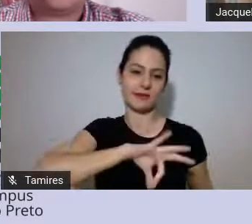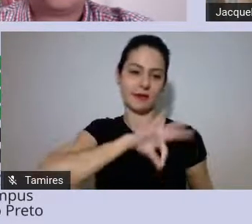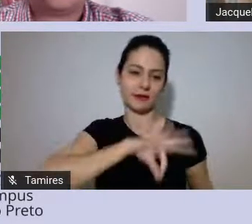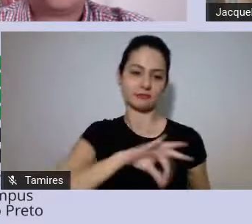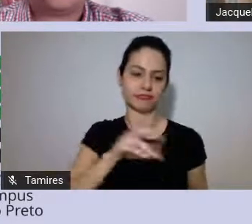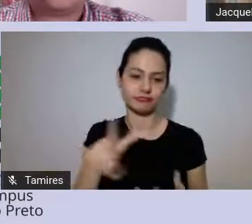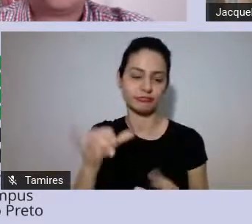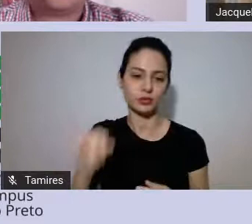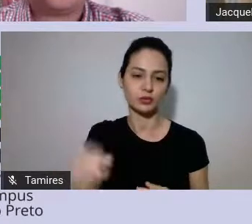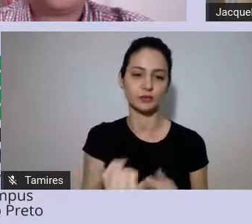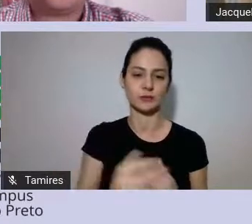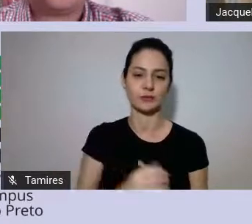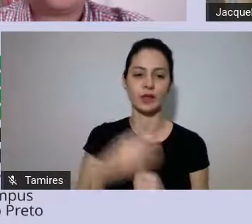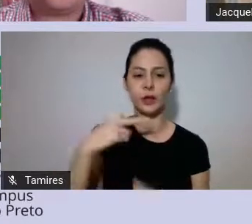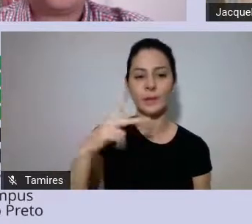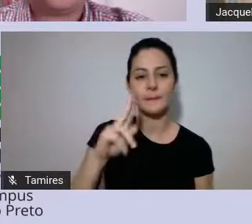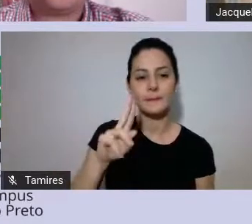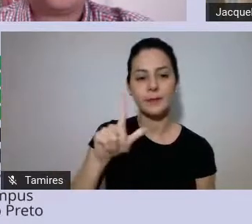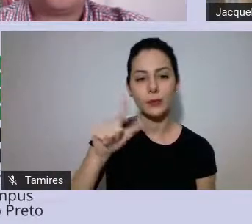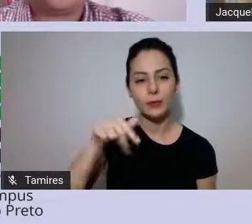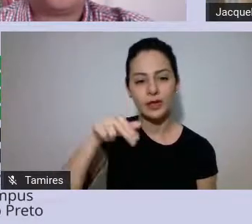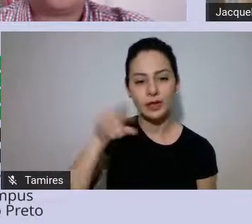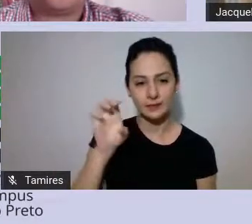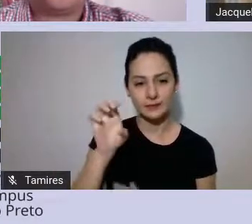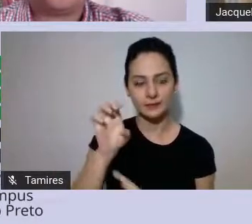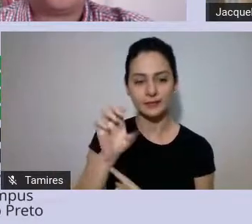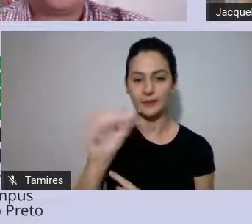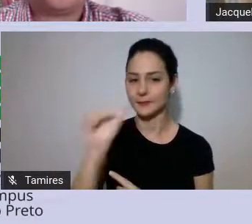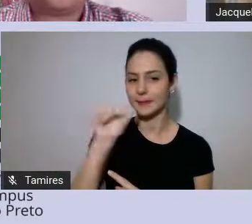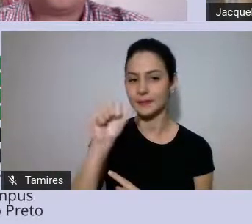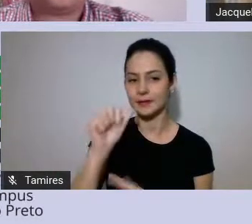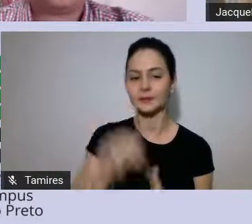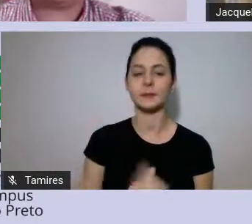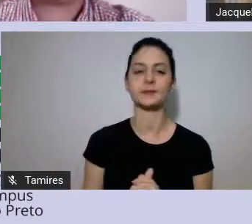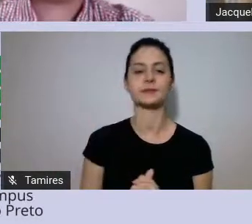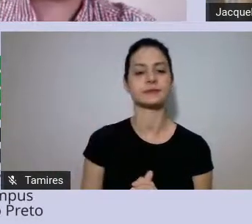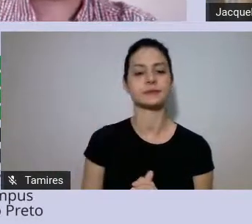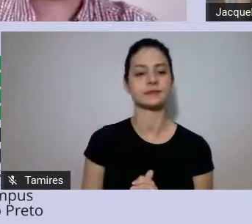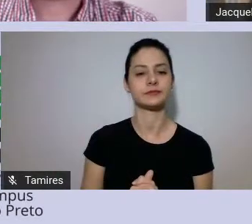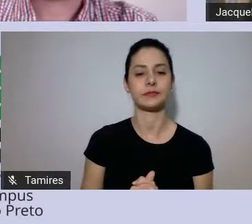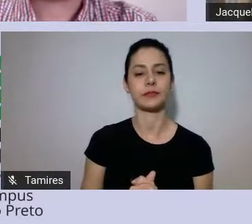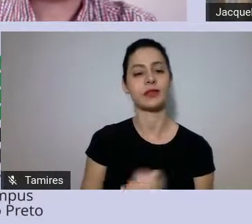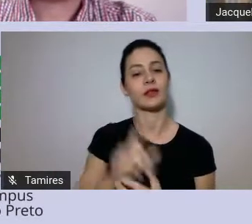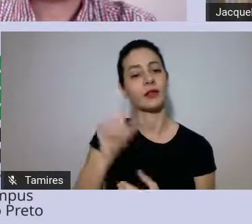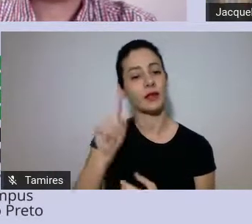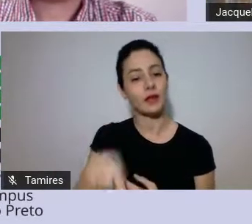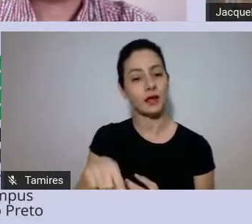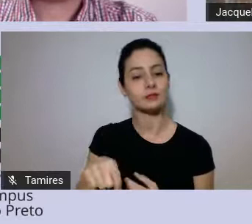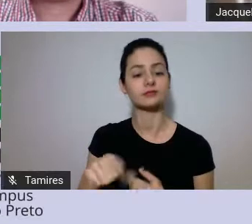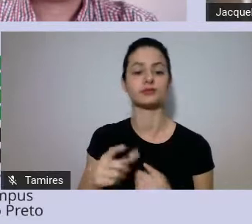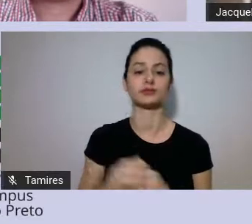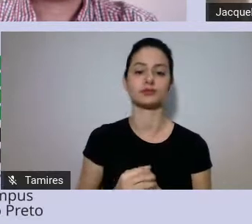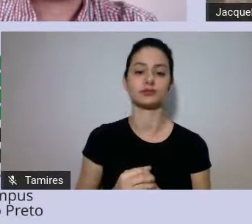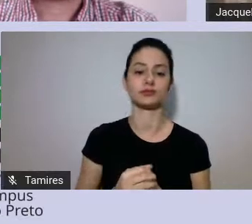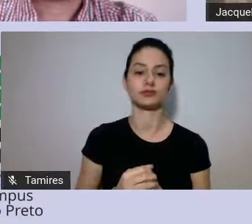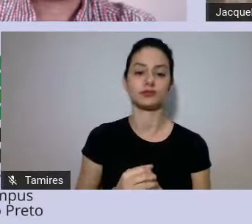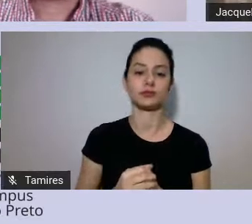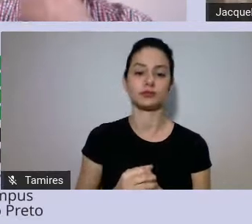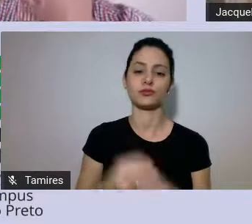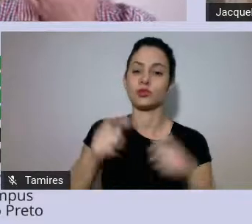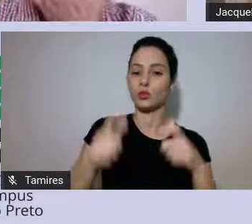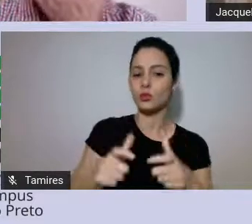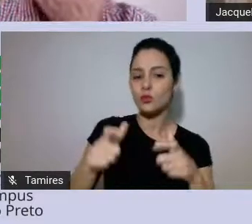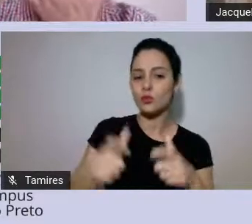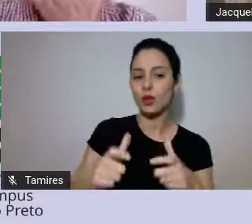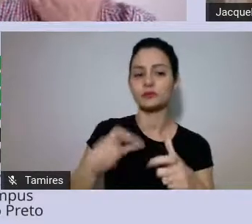El pulque sí tiene su ruta, y se han, particularmente este lugar que yo tomé de